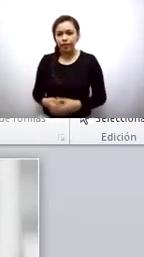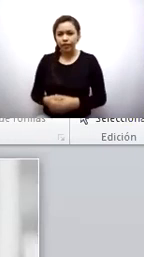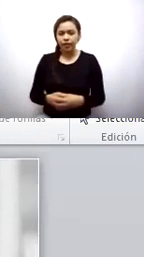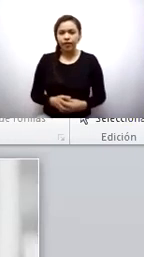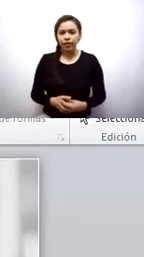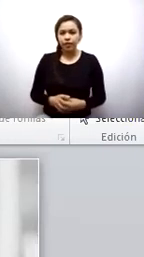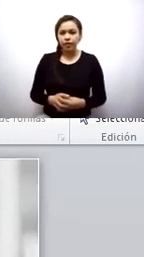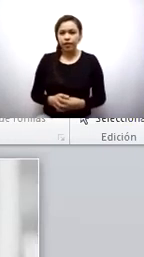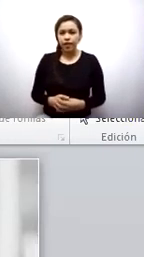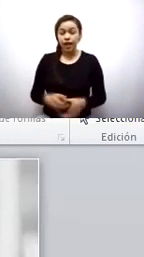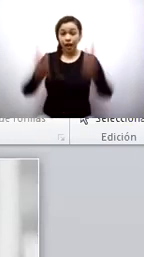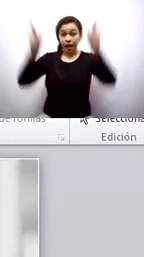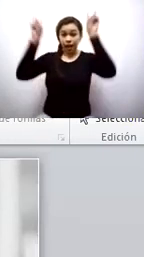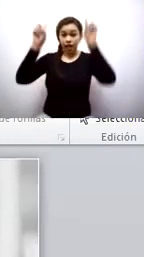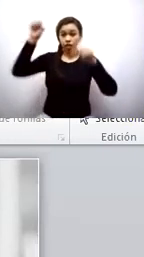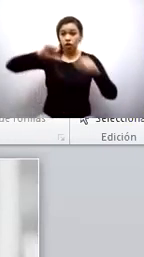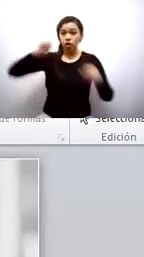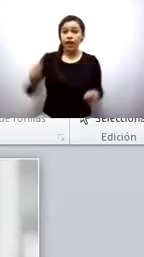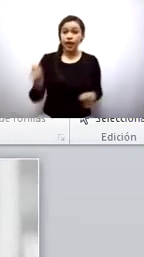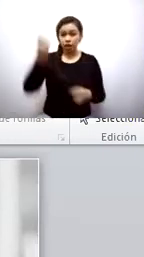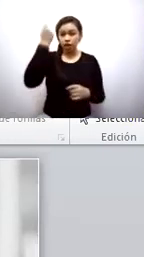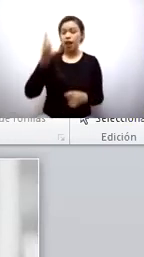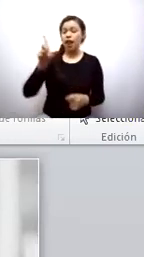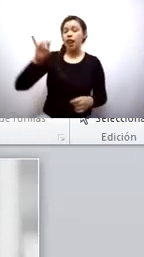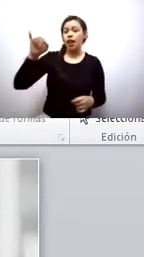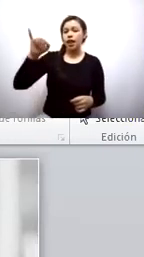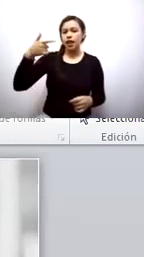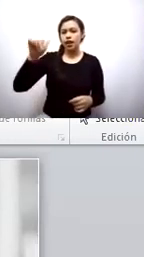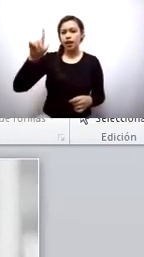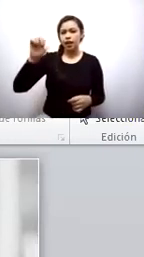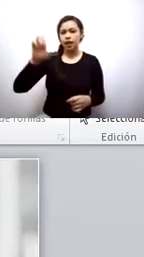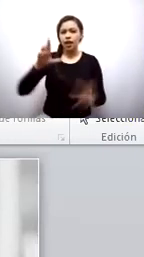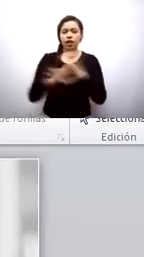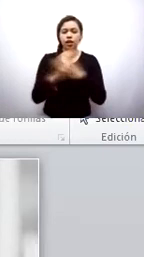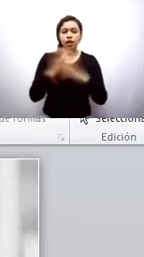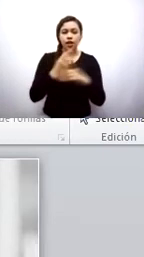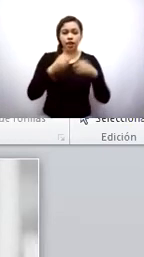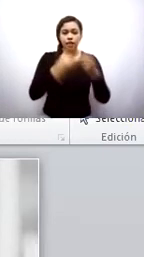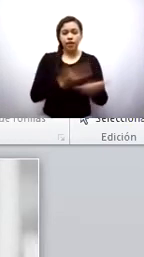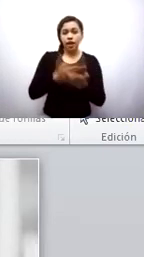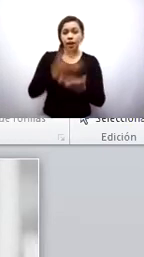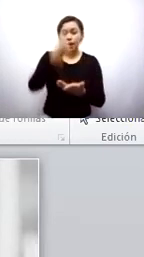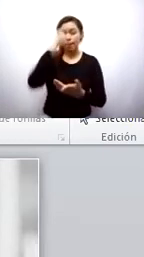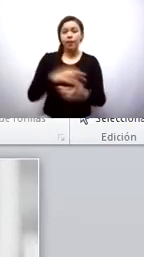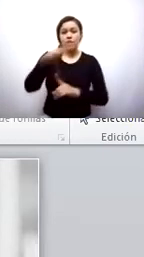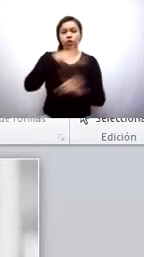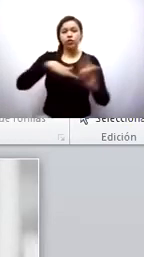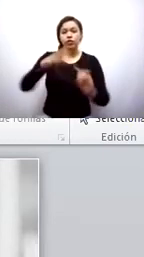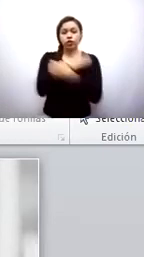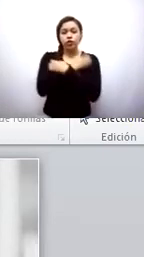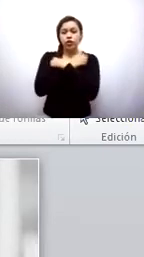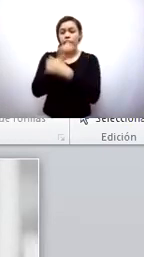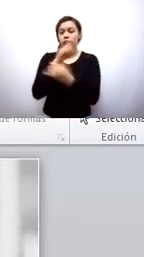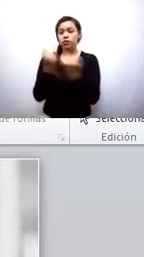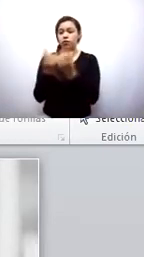que el título del día de hoy es Tecnología Digital, recursos alternativos para el contexto de la educación y capacitación a